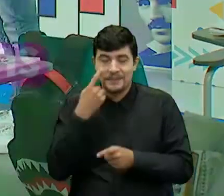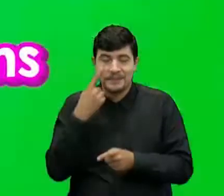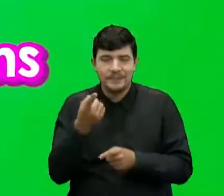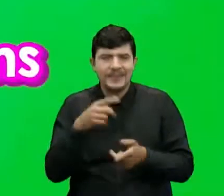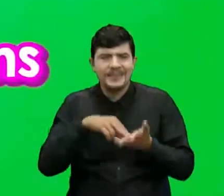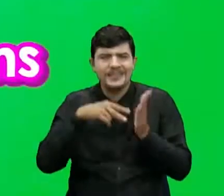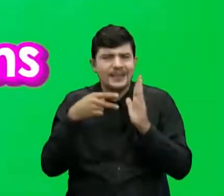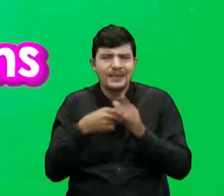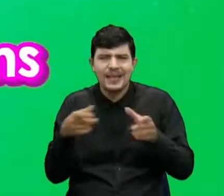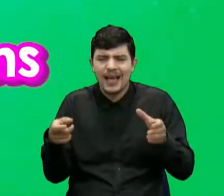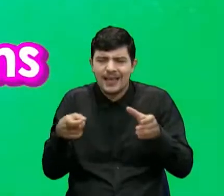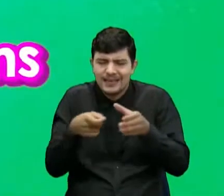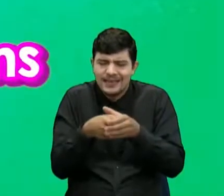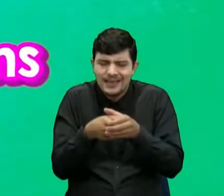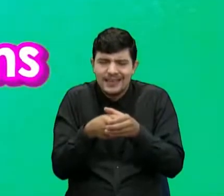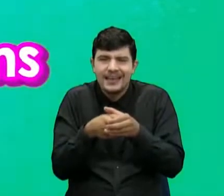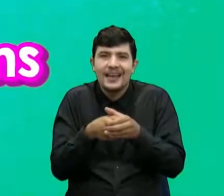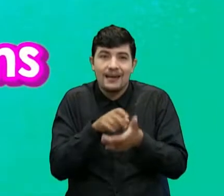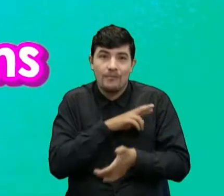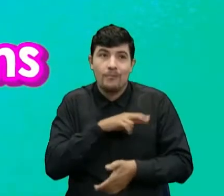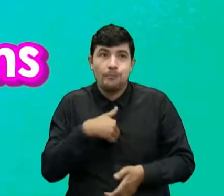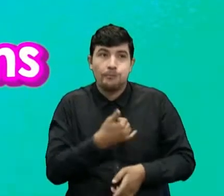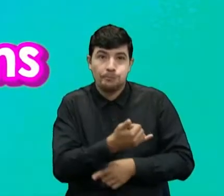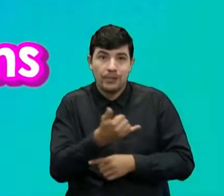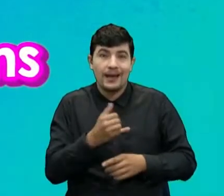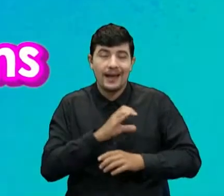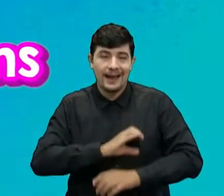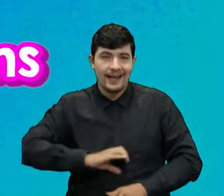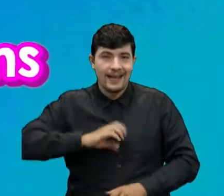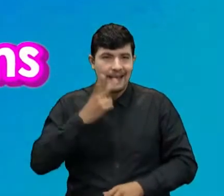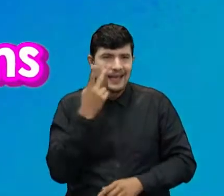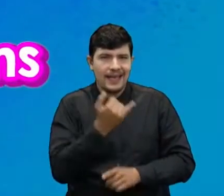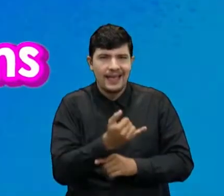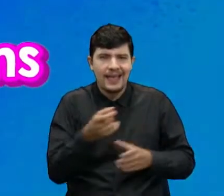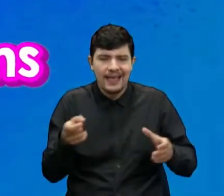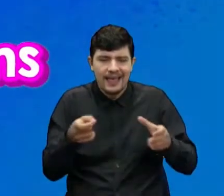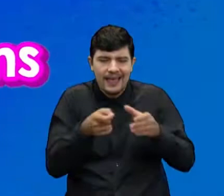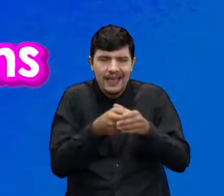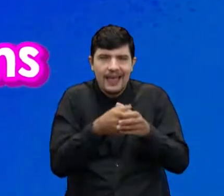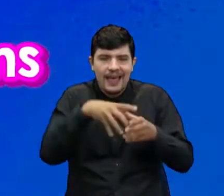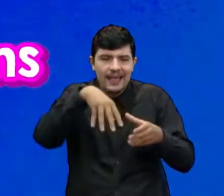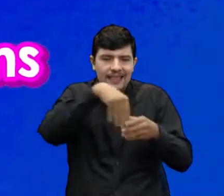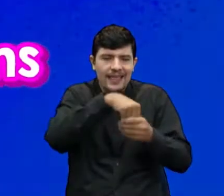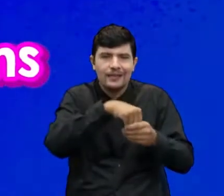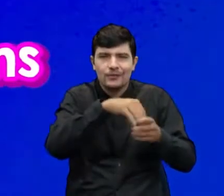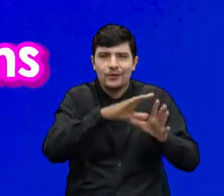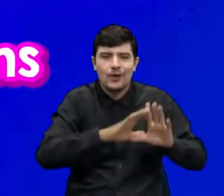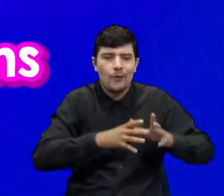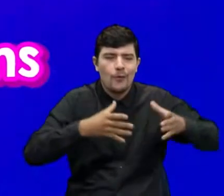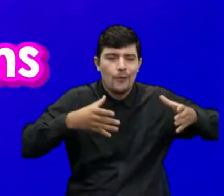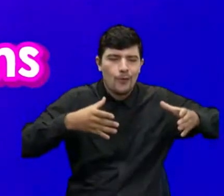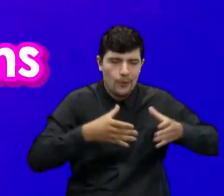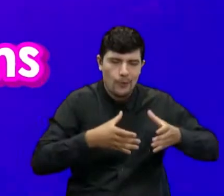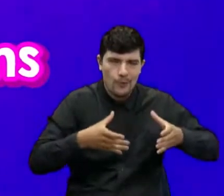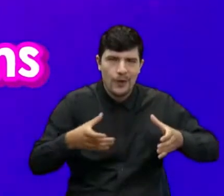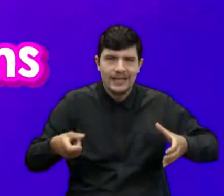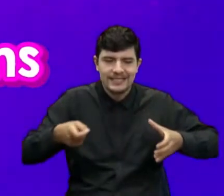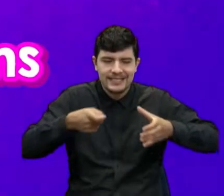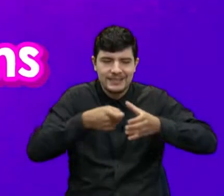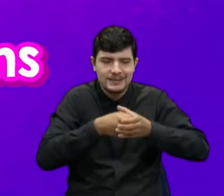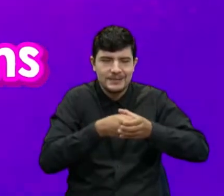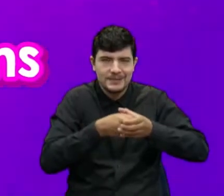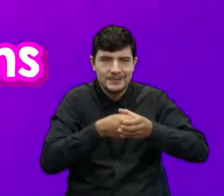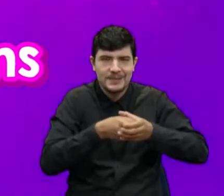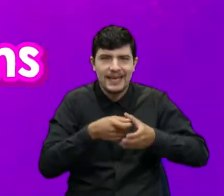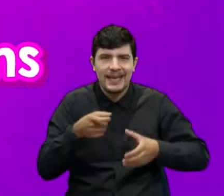Ecosistema ¿Qué es especie? Tenemos unas características Especie es miembro de una población Miembro de una población Tú y